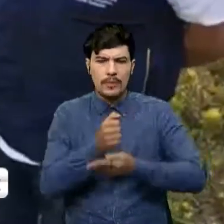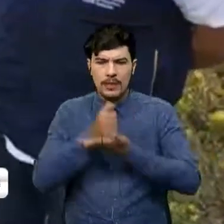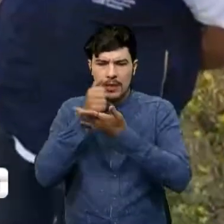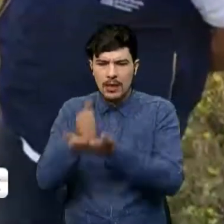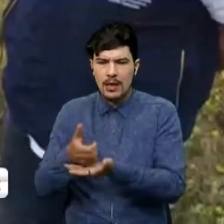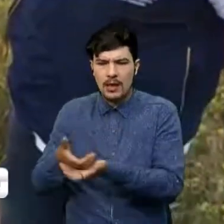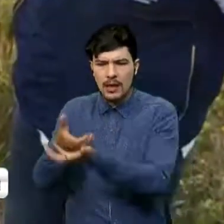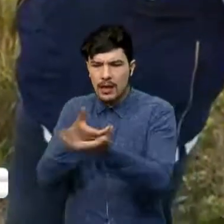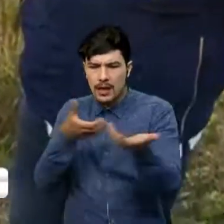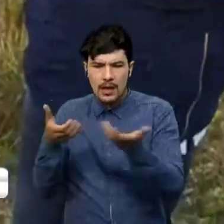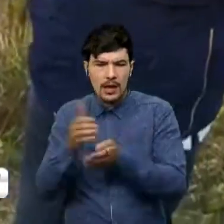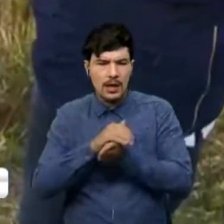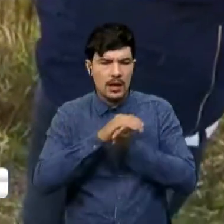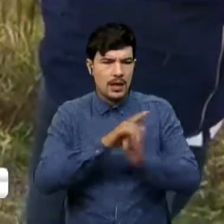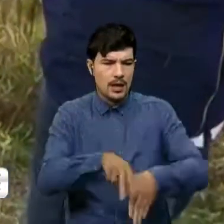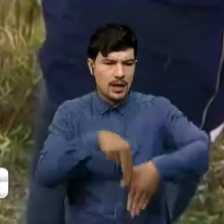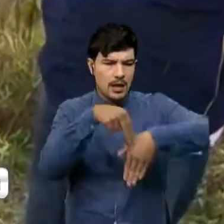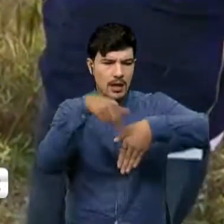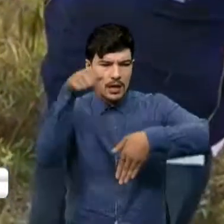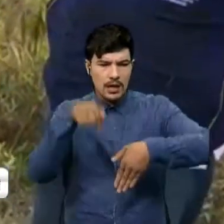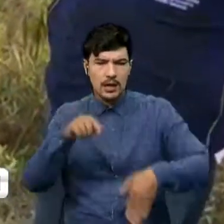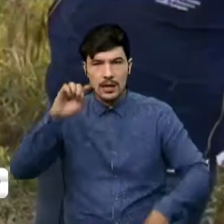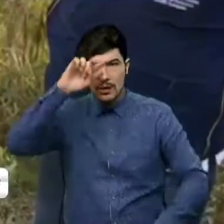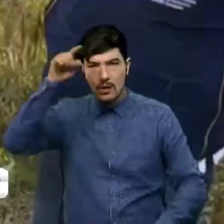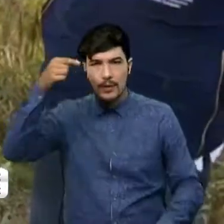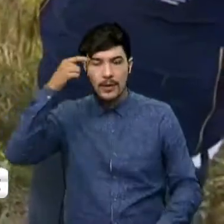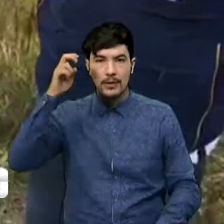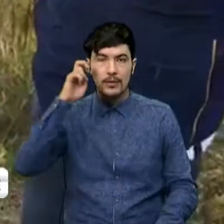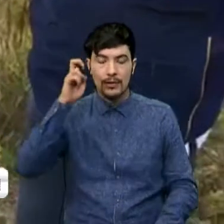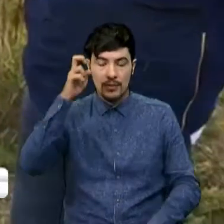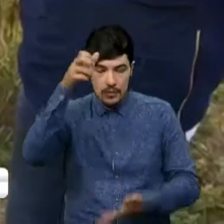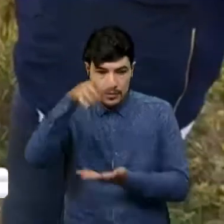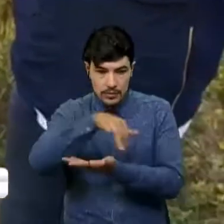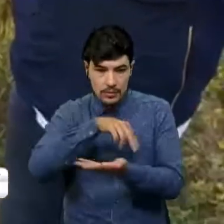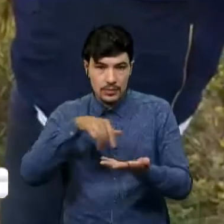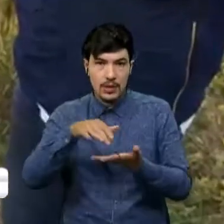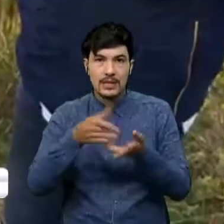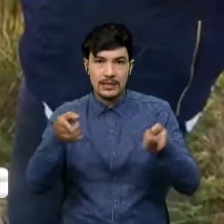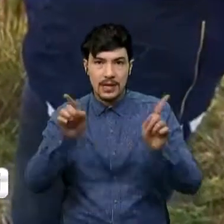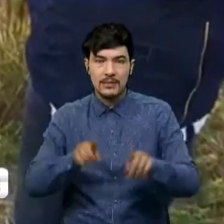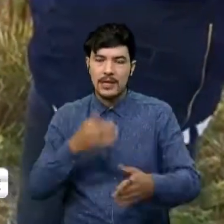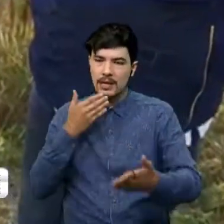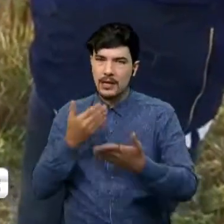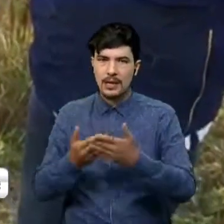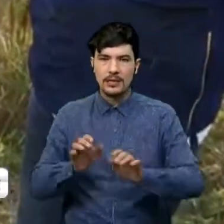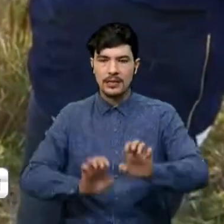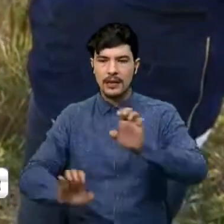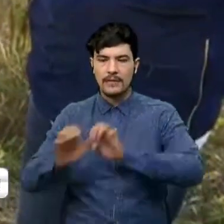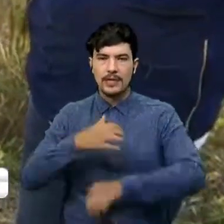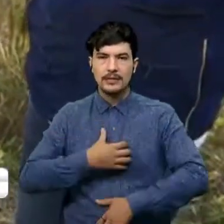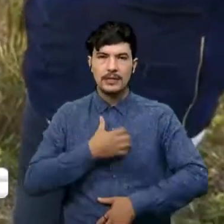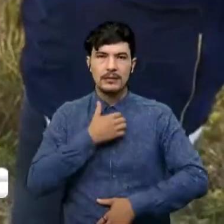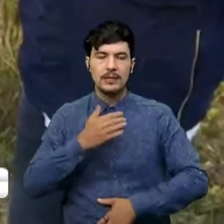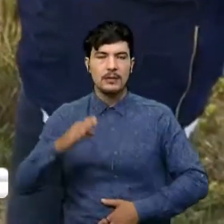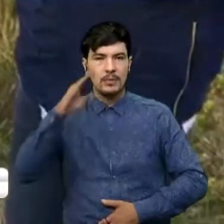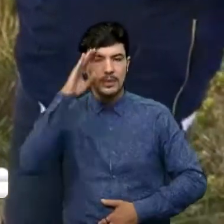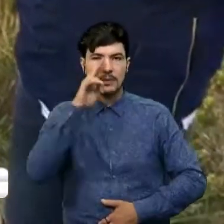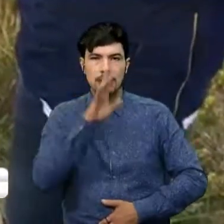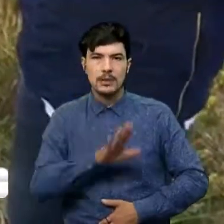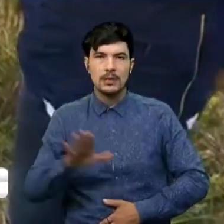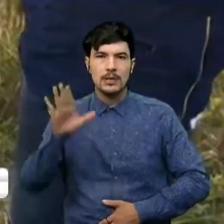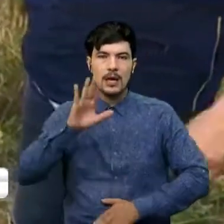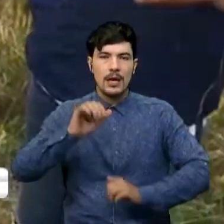del departamento, al gobernador de los santanderianos, a la defensa civil, a la policía nacional, al